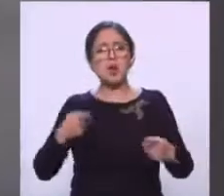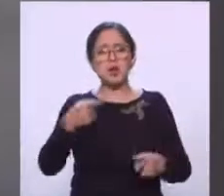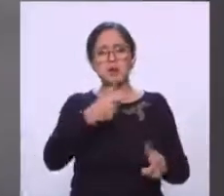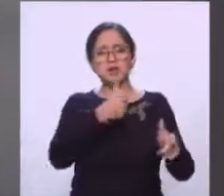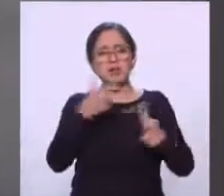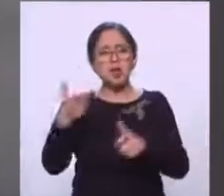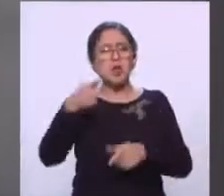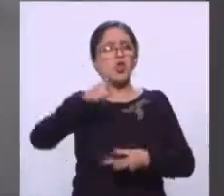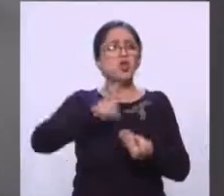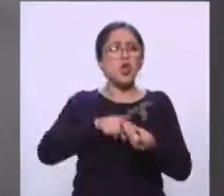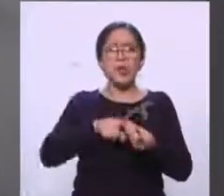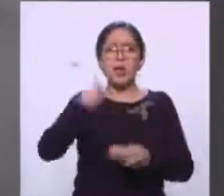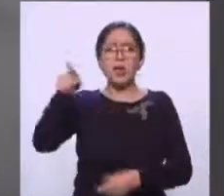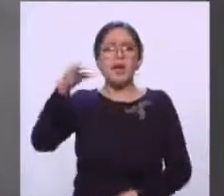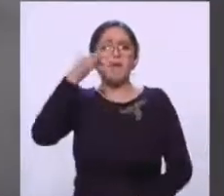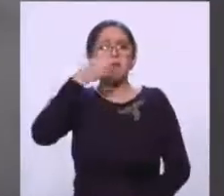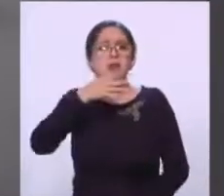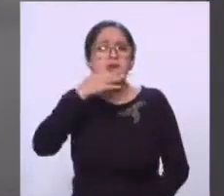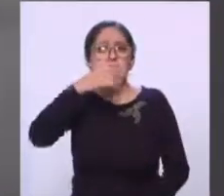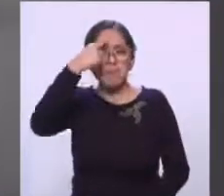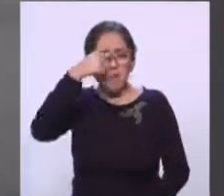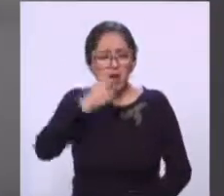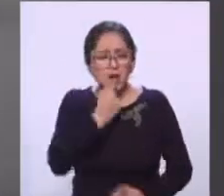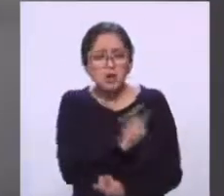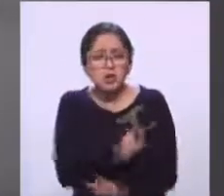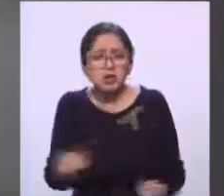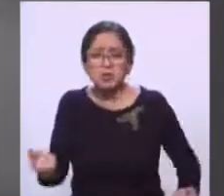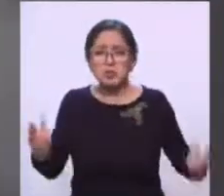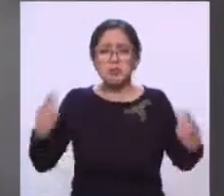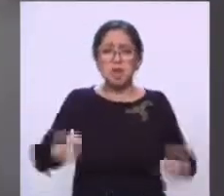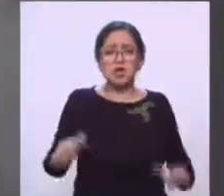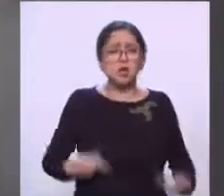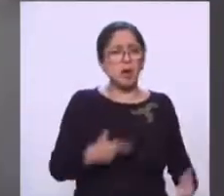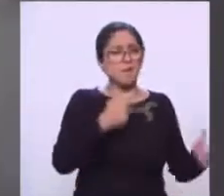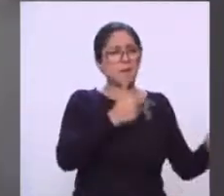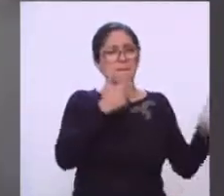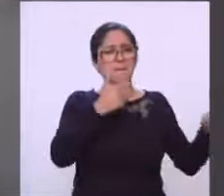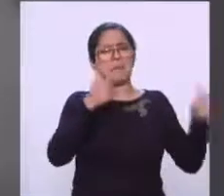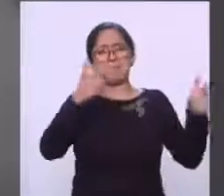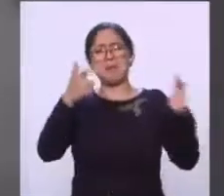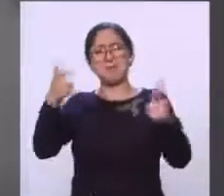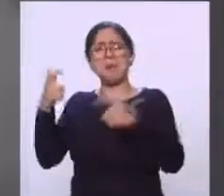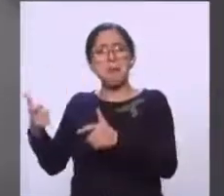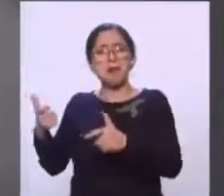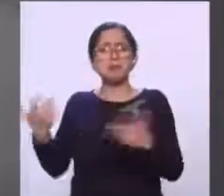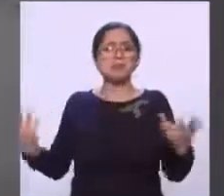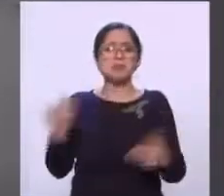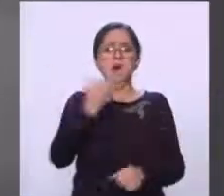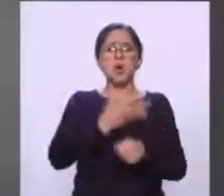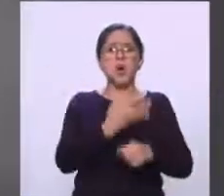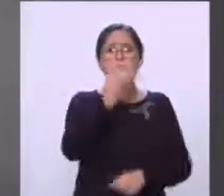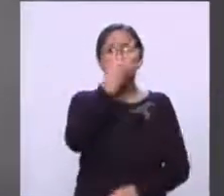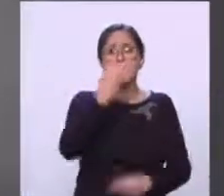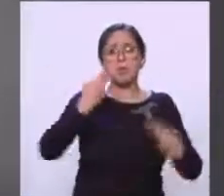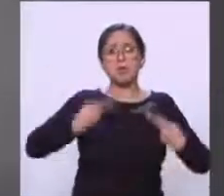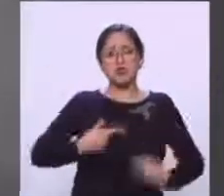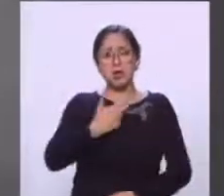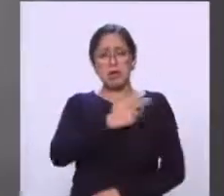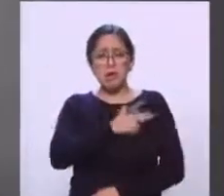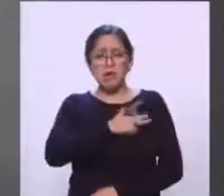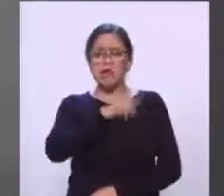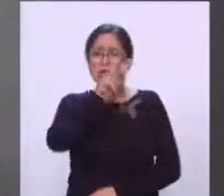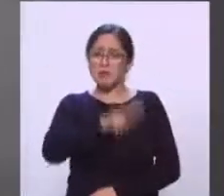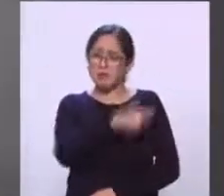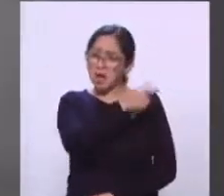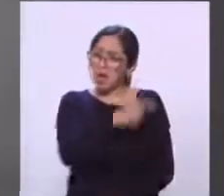en una fiesta infantil, en donde sujetos armados dispararon contra los asistentes, dejando al menos a 4 personas heridas y de gravedad. Bueno,